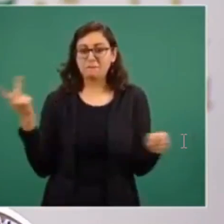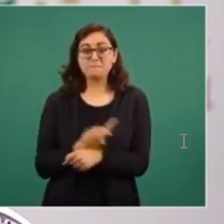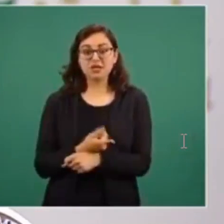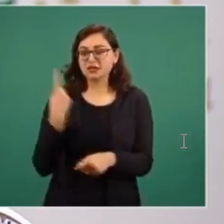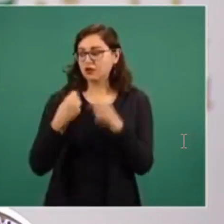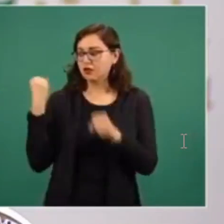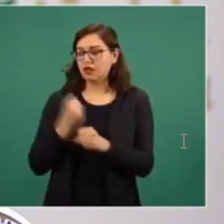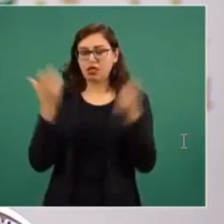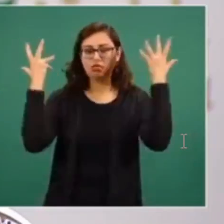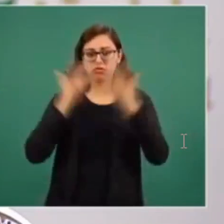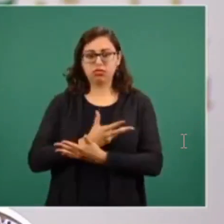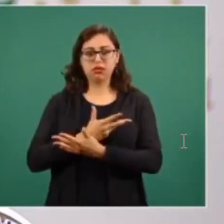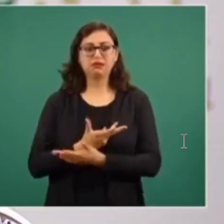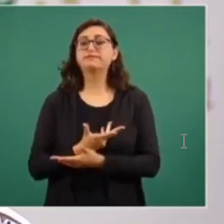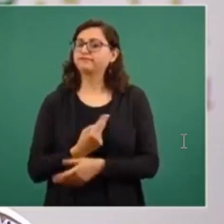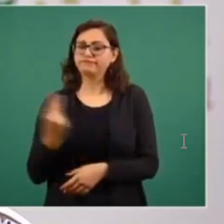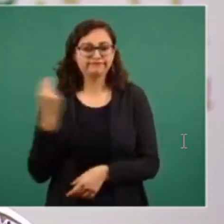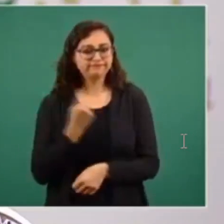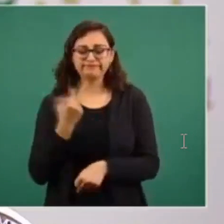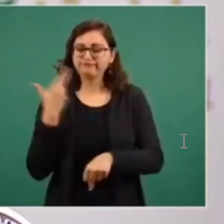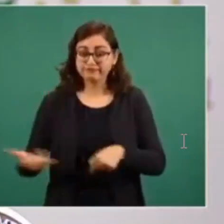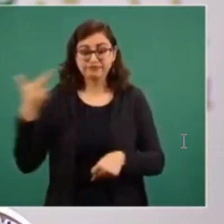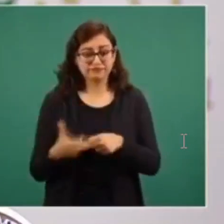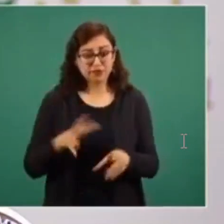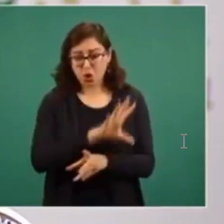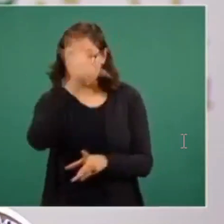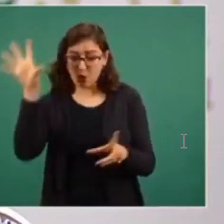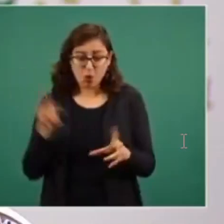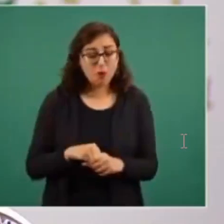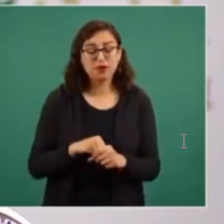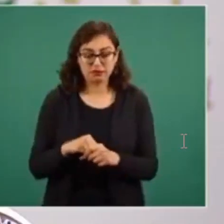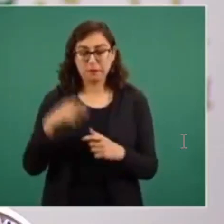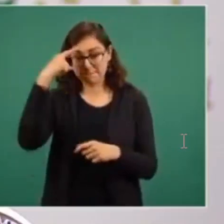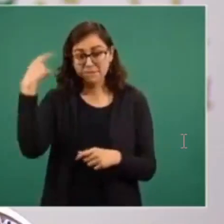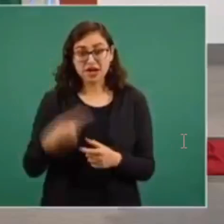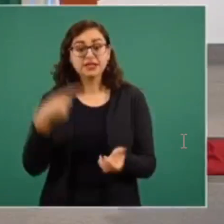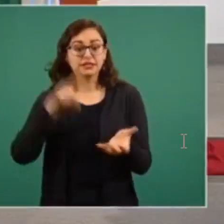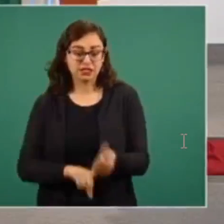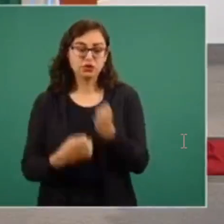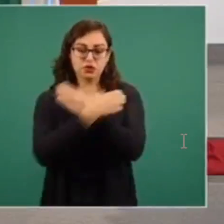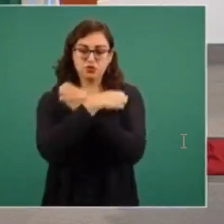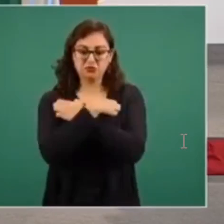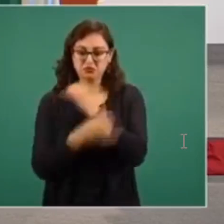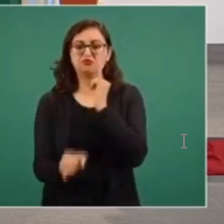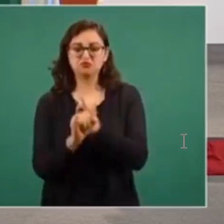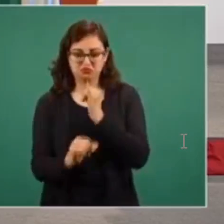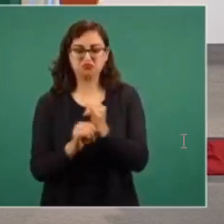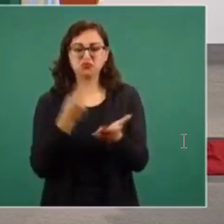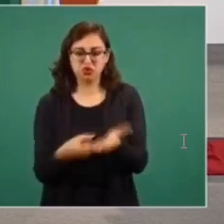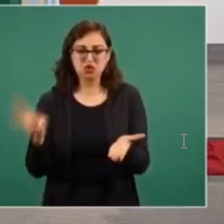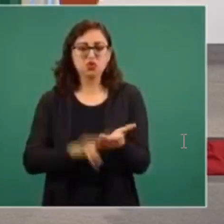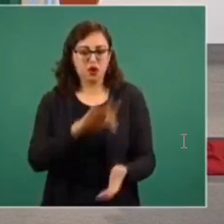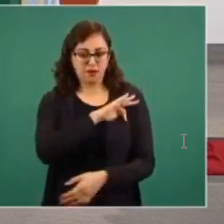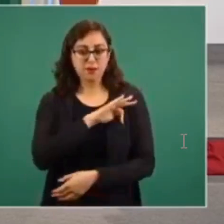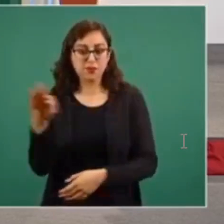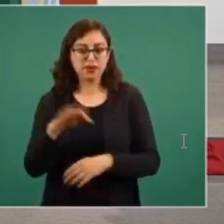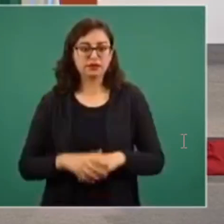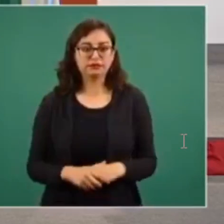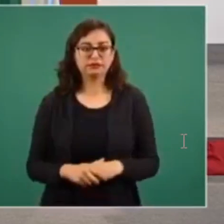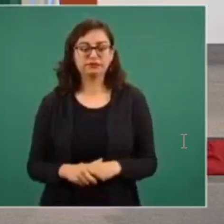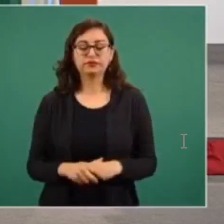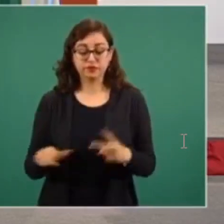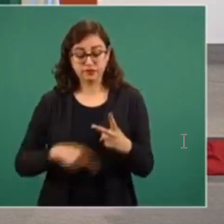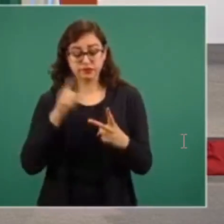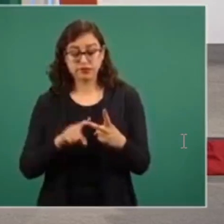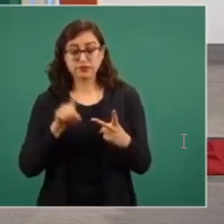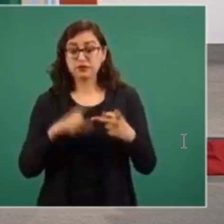ha desarrollado toda una nueva fortaleza para tener contenidos educativos que nos permiten esta educación mixta. Hay un salto histórico,